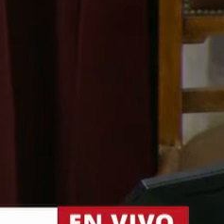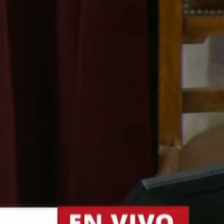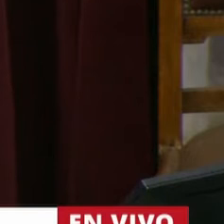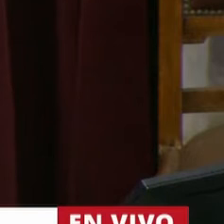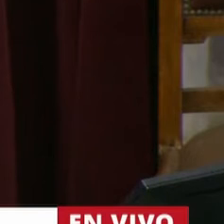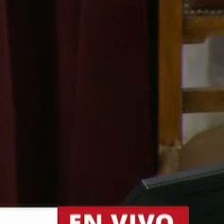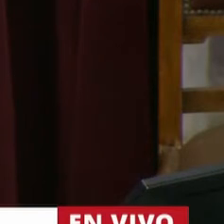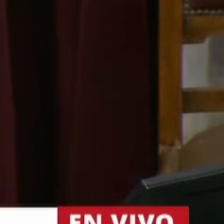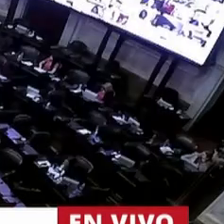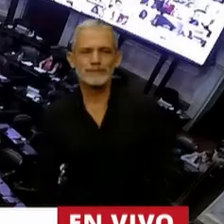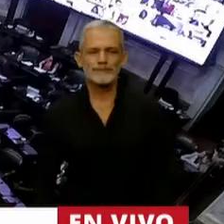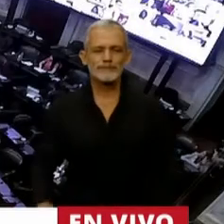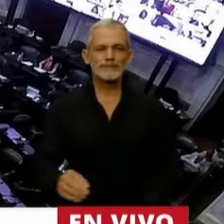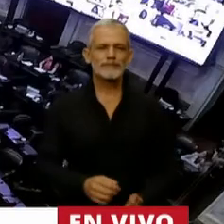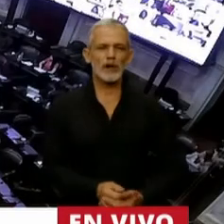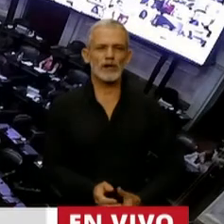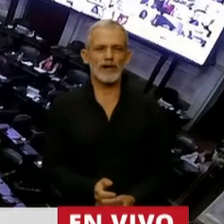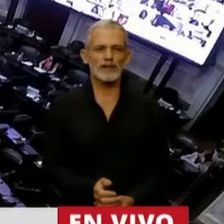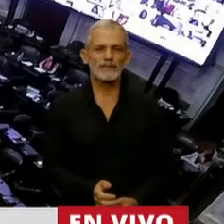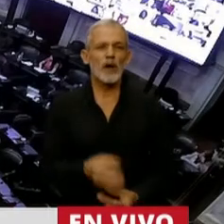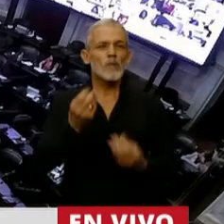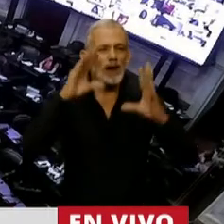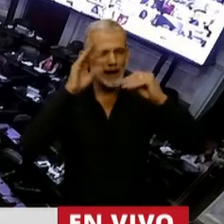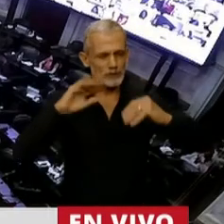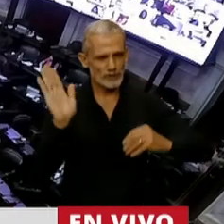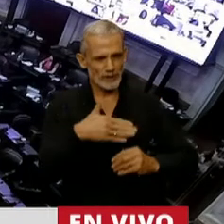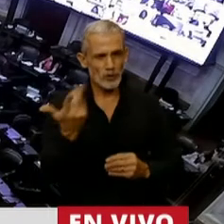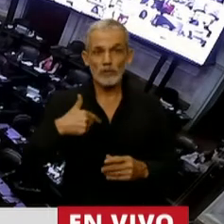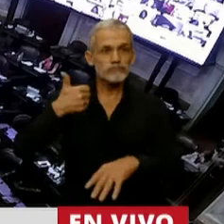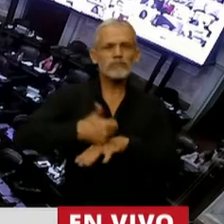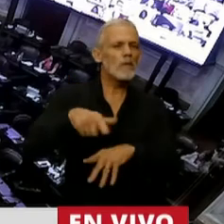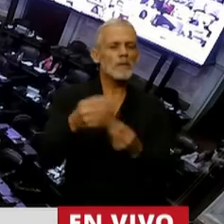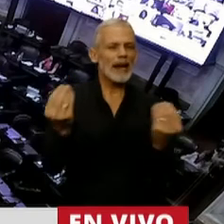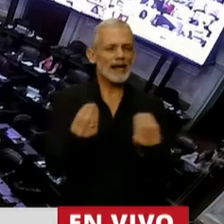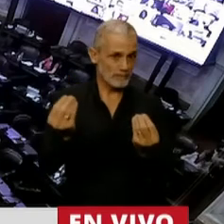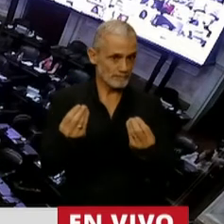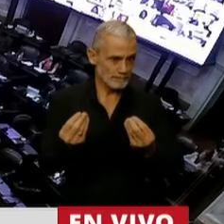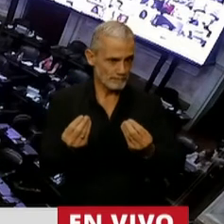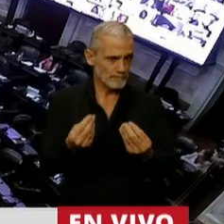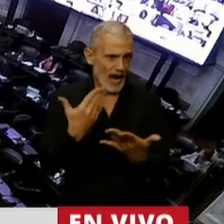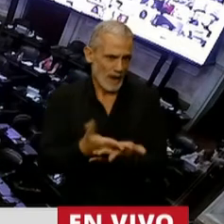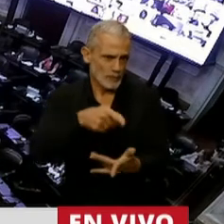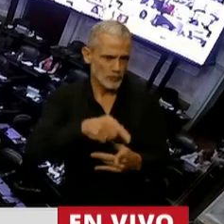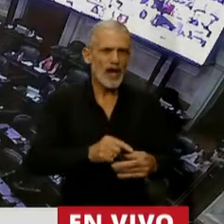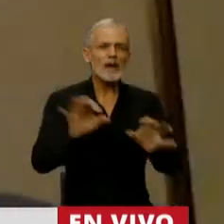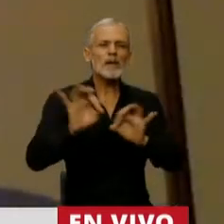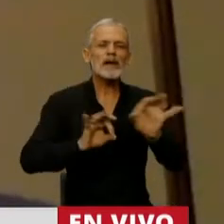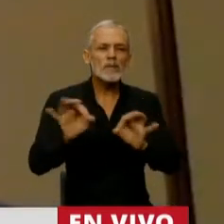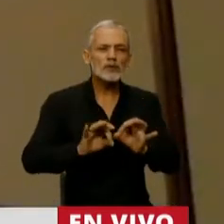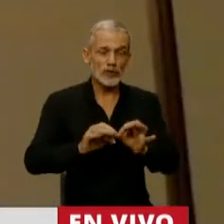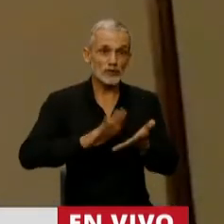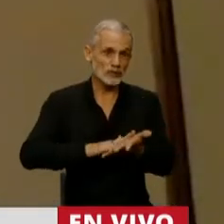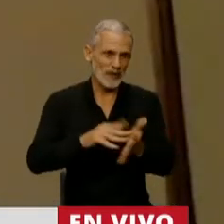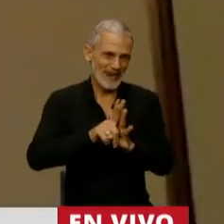Gracias, señor presidente. Buenas noches a todos. Hoy estamos acá para votar y acompañar con el voto el presupuesto que,